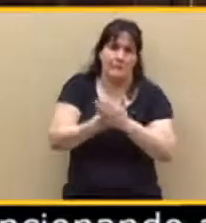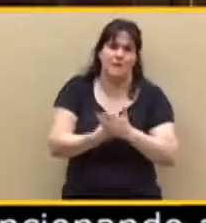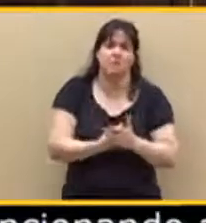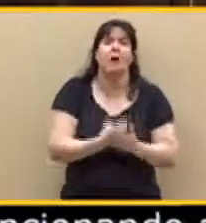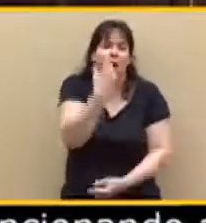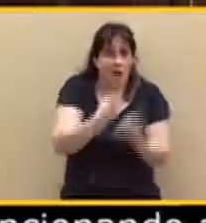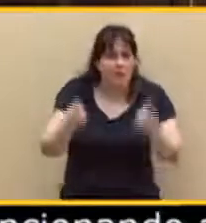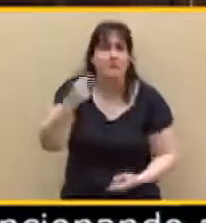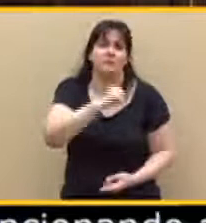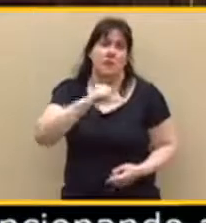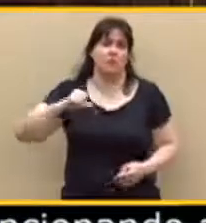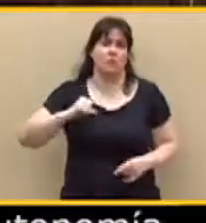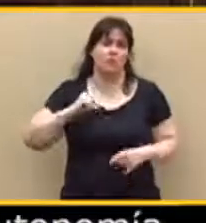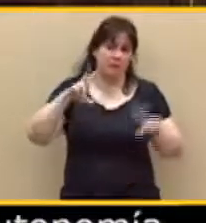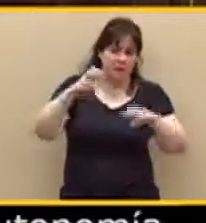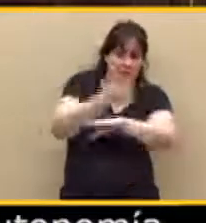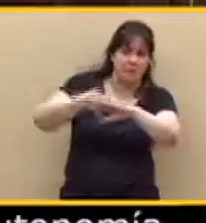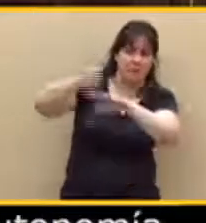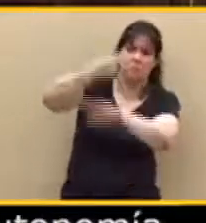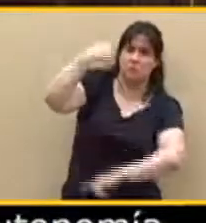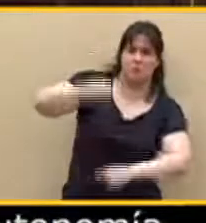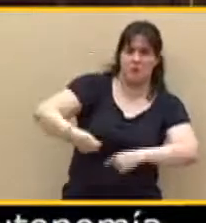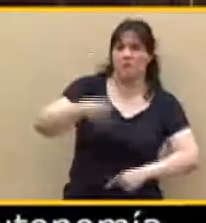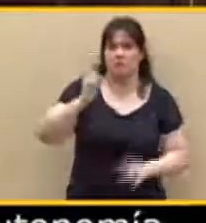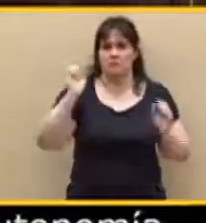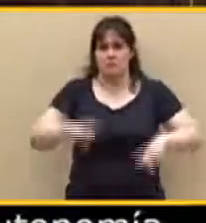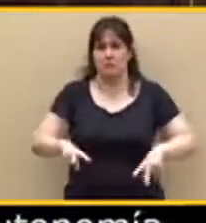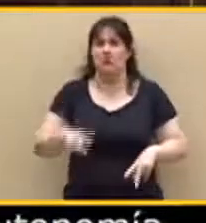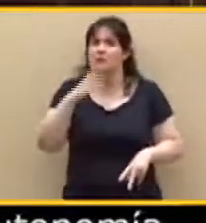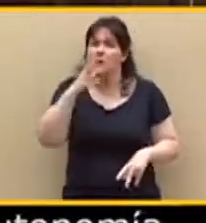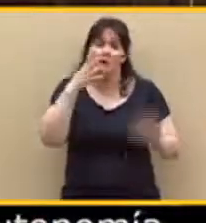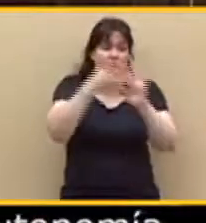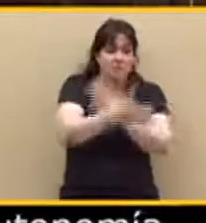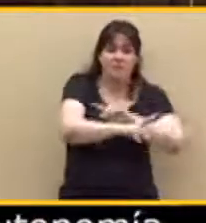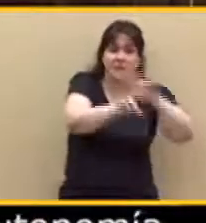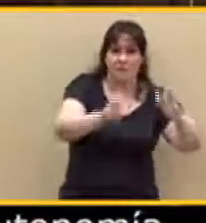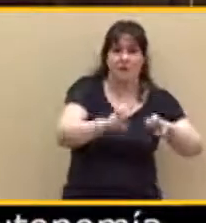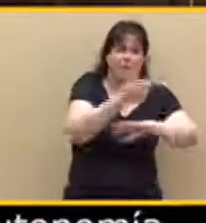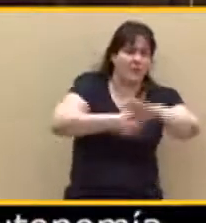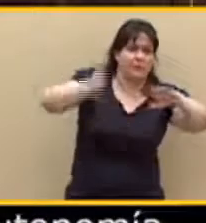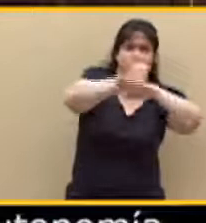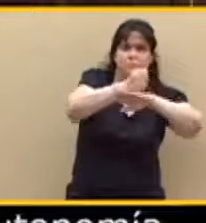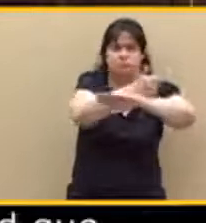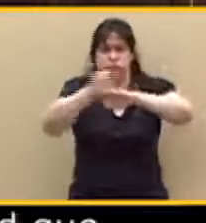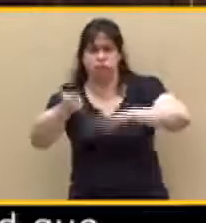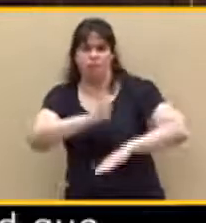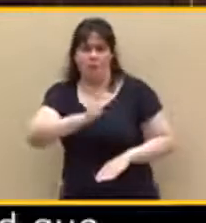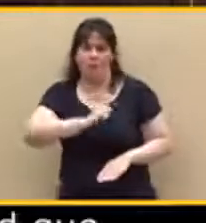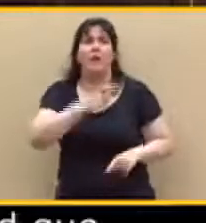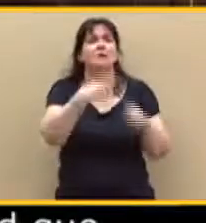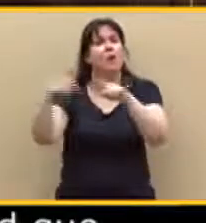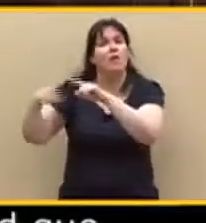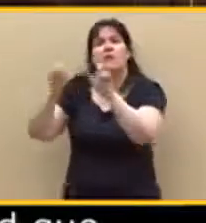superiores, extendiendo una red de actuaciones ilegales que abarcaría desde una parte de la cúpula policial hasta diferentes empresas privadas de seguridad